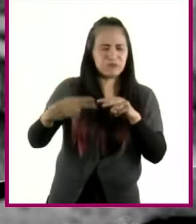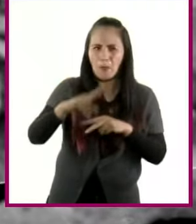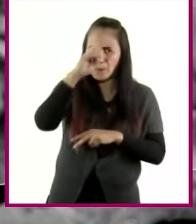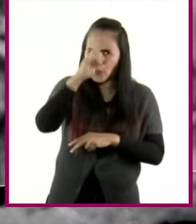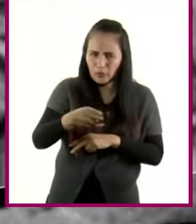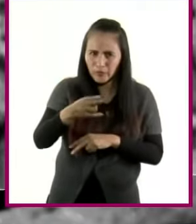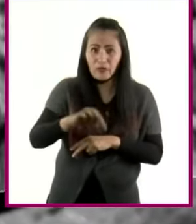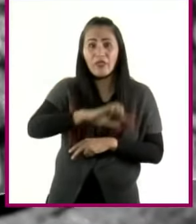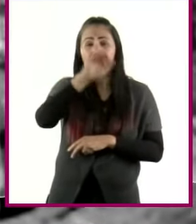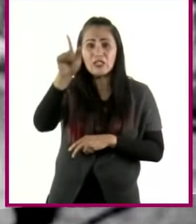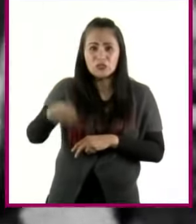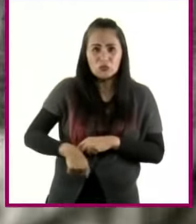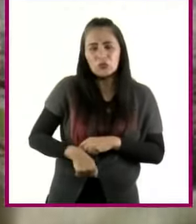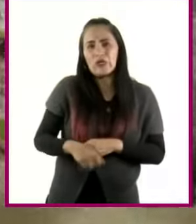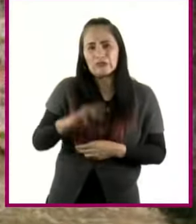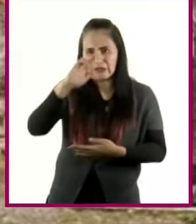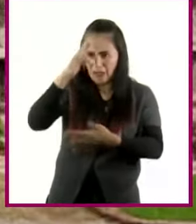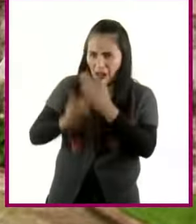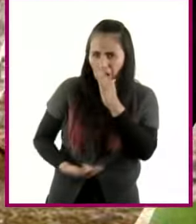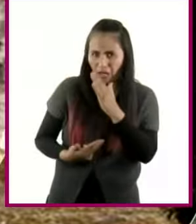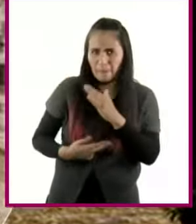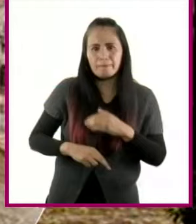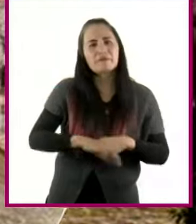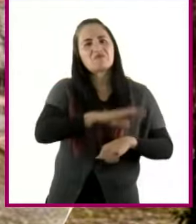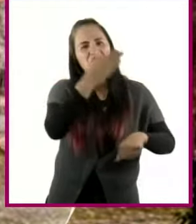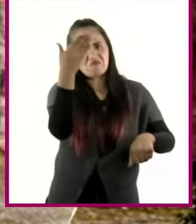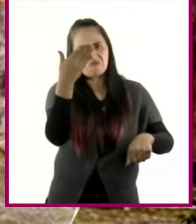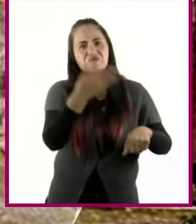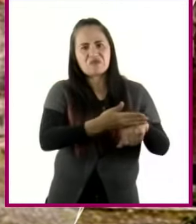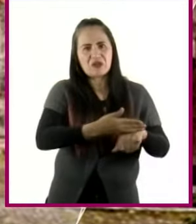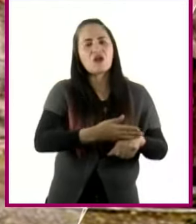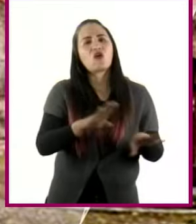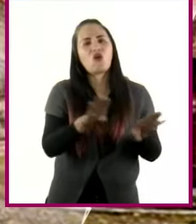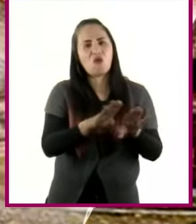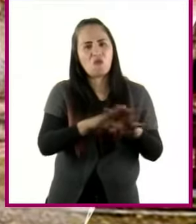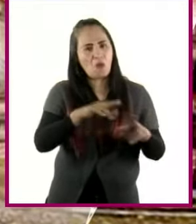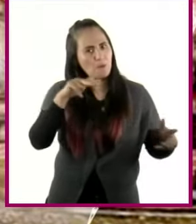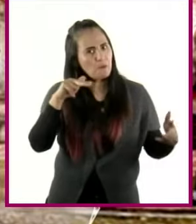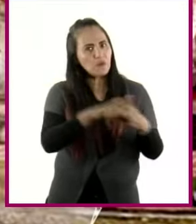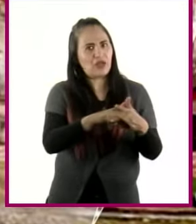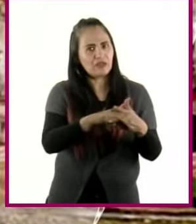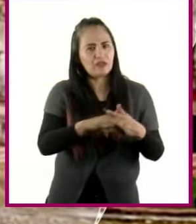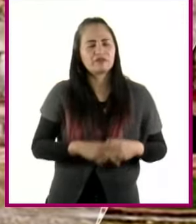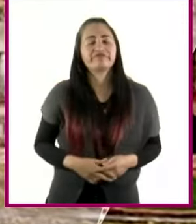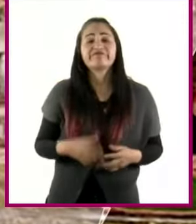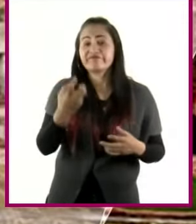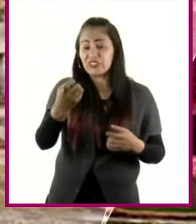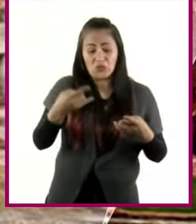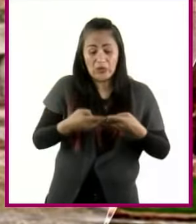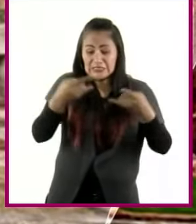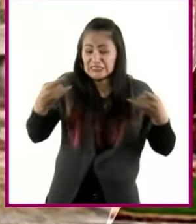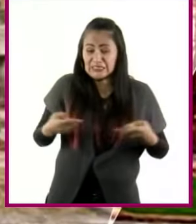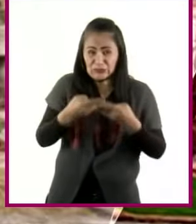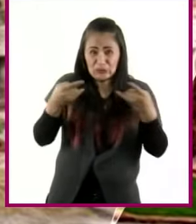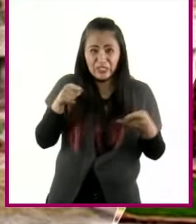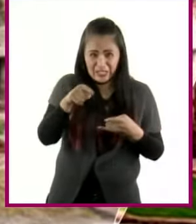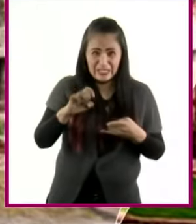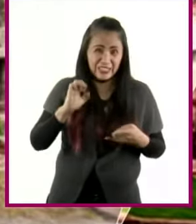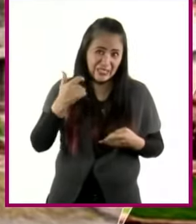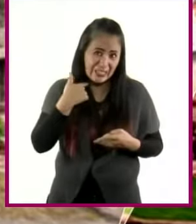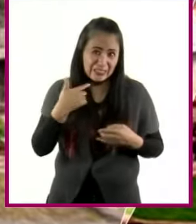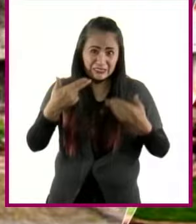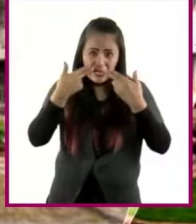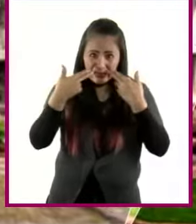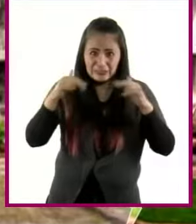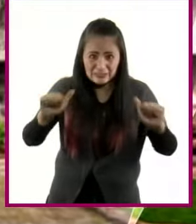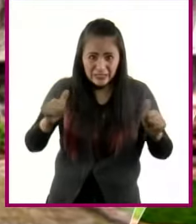esto se castigaba con la muerte. Todo ello ha derivado una multitud de leyendas que se cuentan en torno a la hacienda, sus